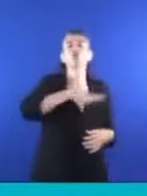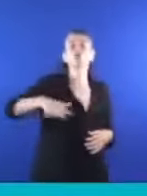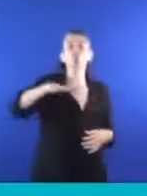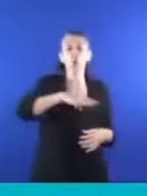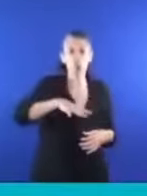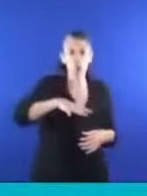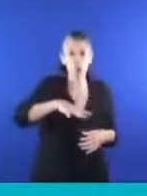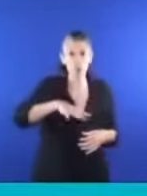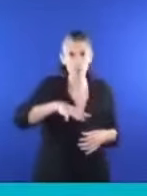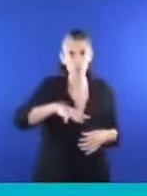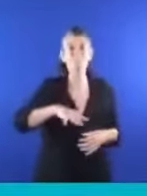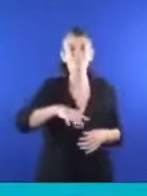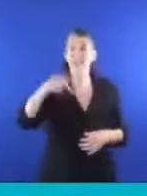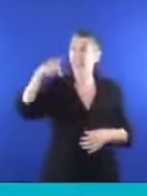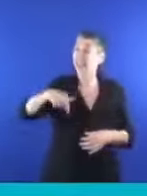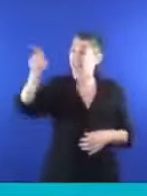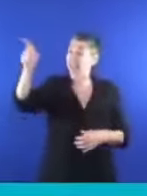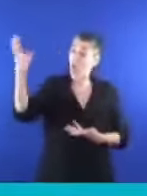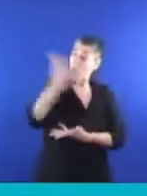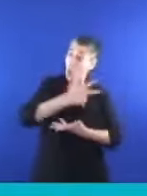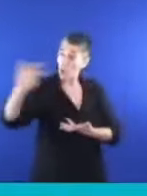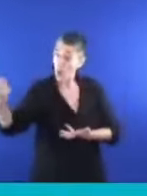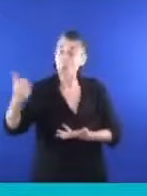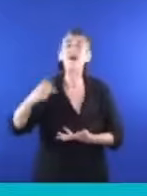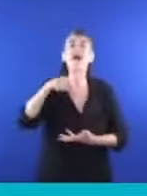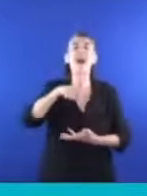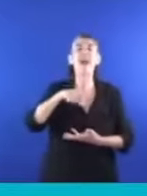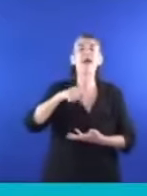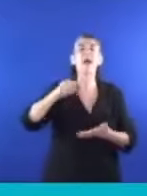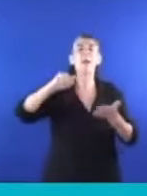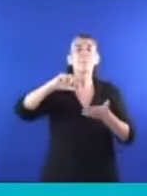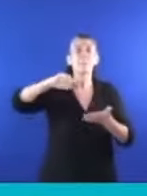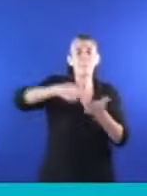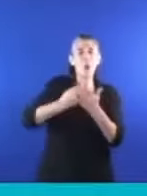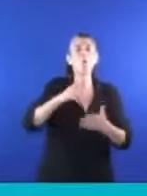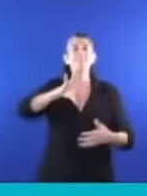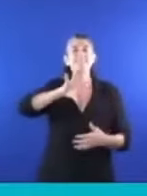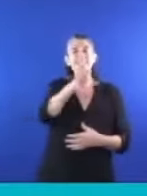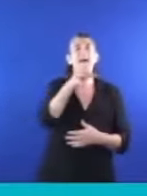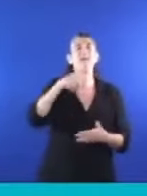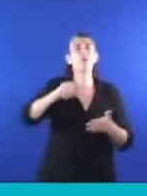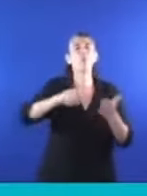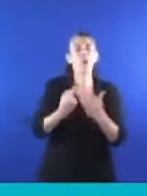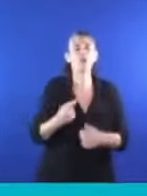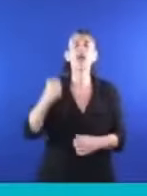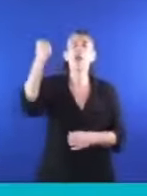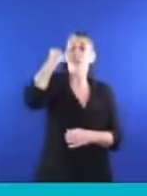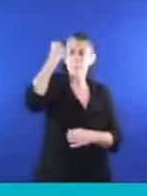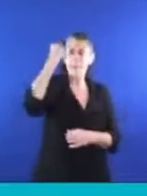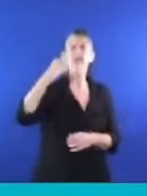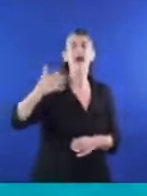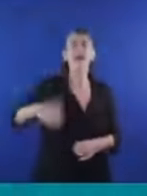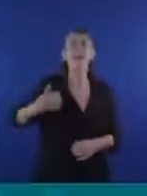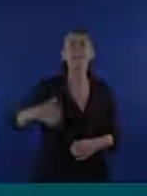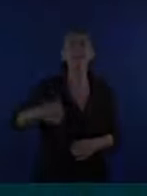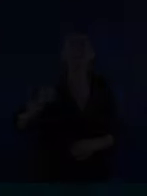pueden robarle a la provincia de Buenos Aires es su derecho en el futuro. ¡Viva la Argentina! ¡Viva la provincia de Buenos Aires!